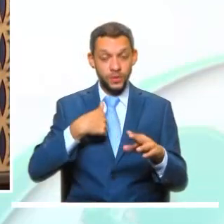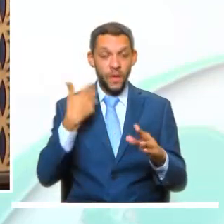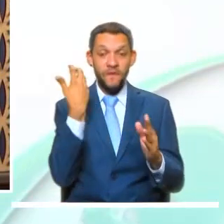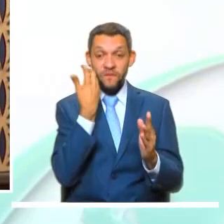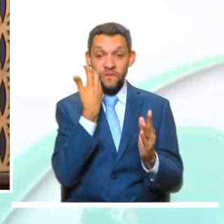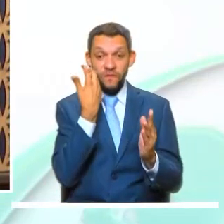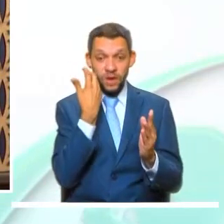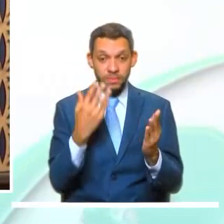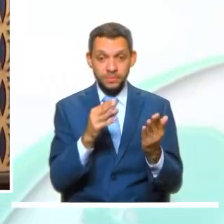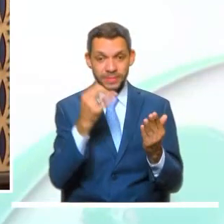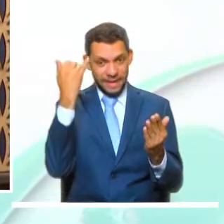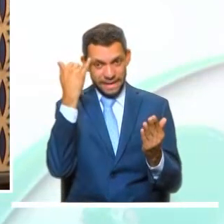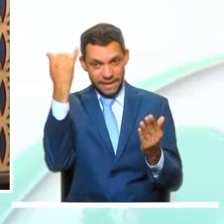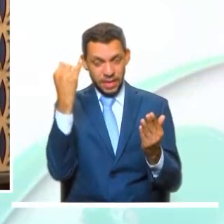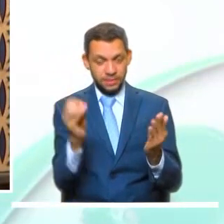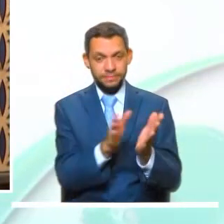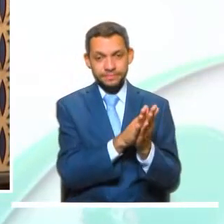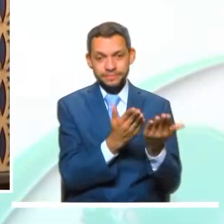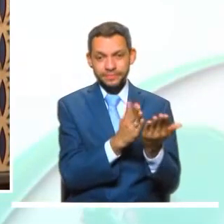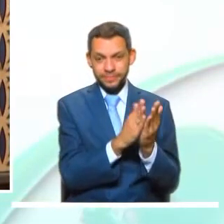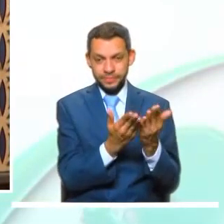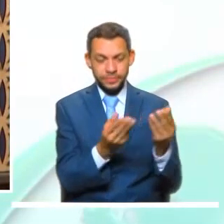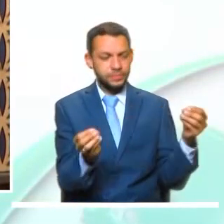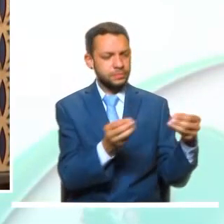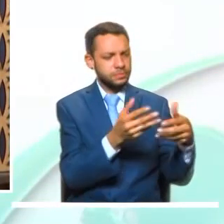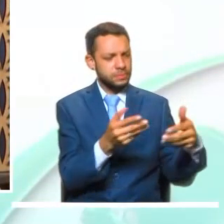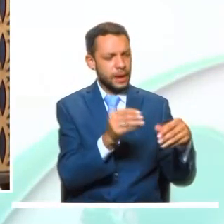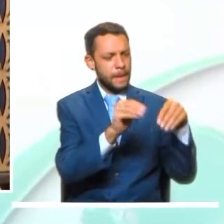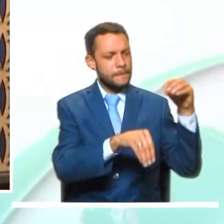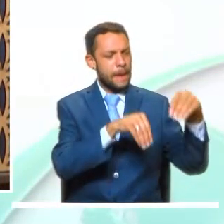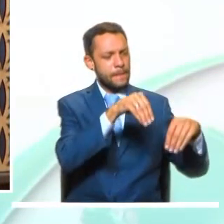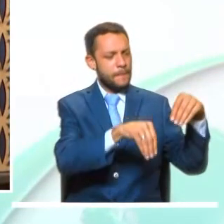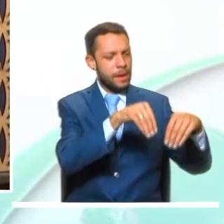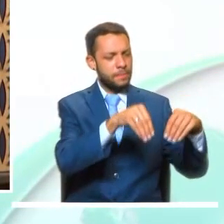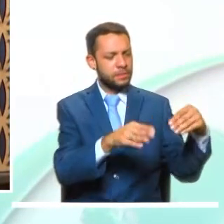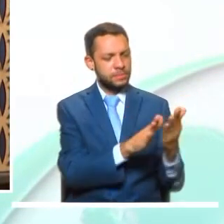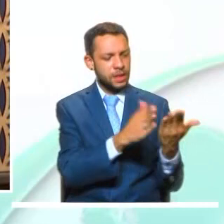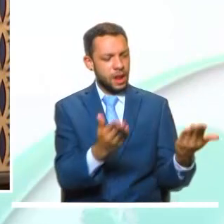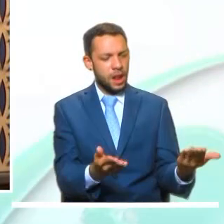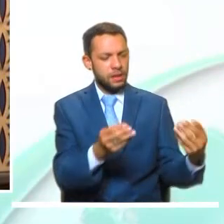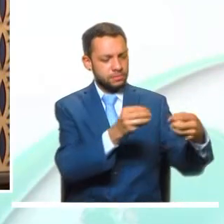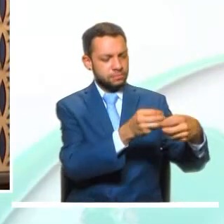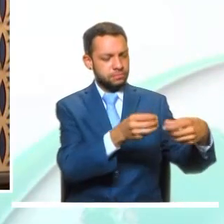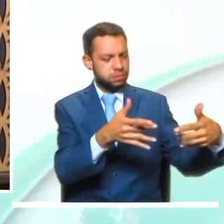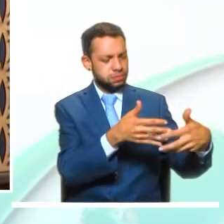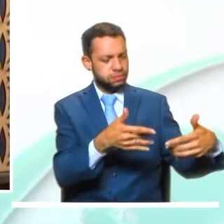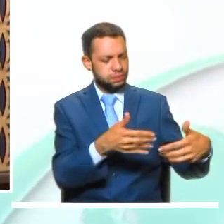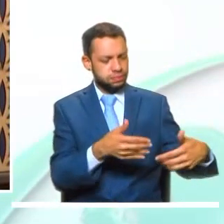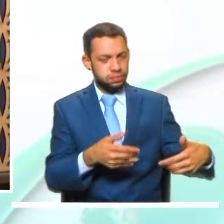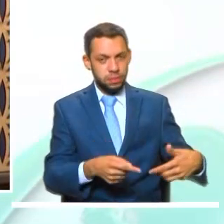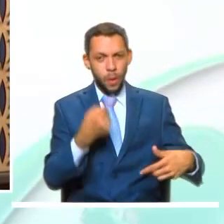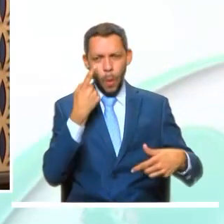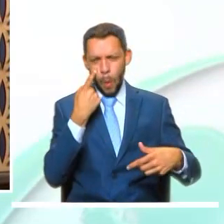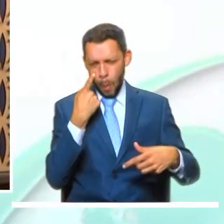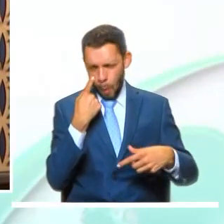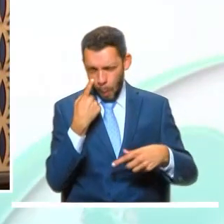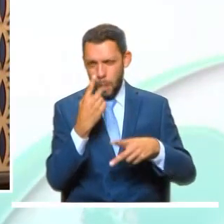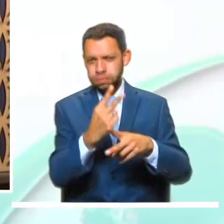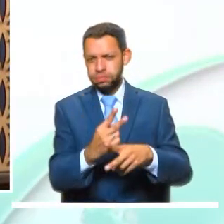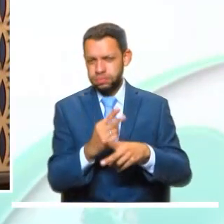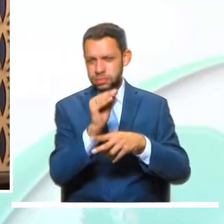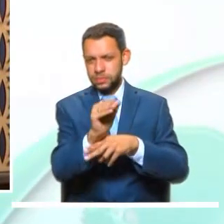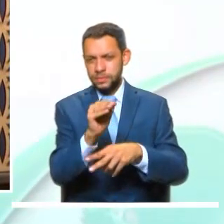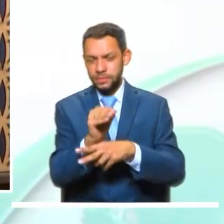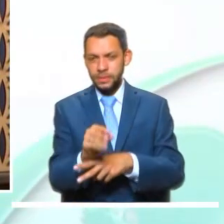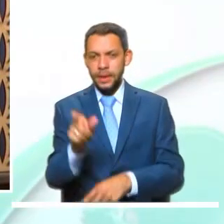enfermedades más frecuentes y cómo hacer de la cocina una farmacia era lo que veíamos en la consulta ojo con lo que les voy a decir porque es muy triste